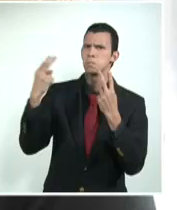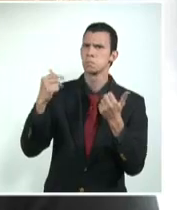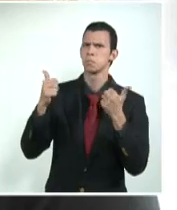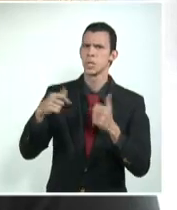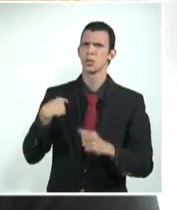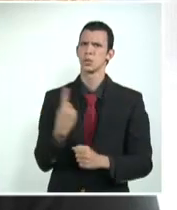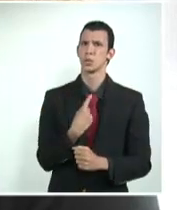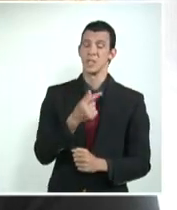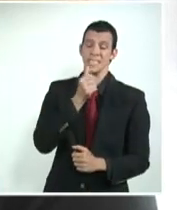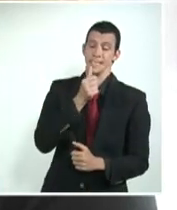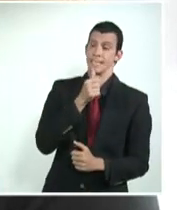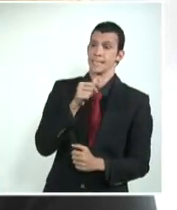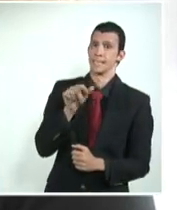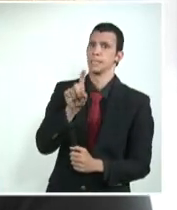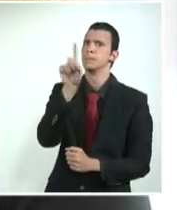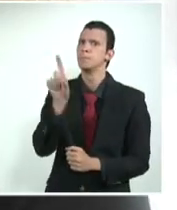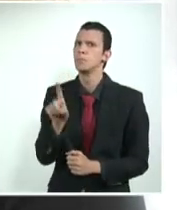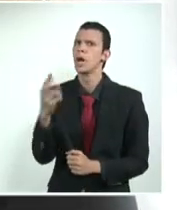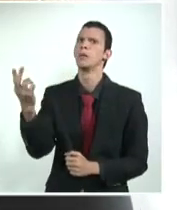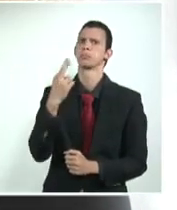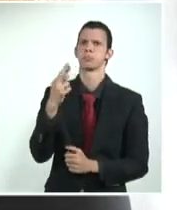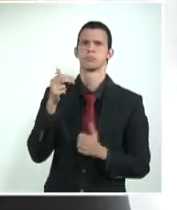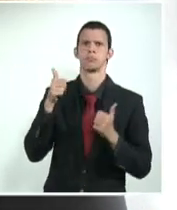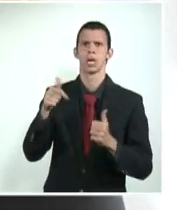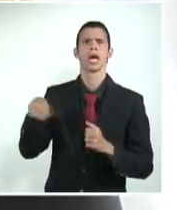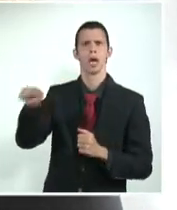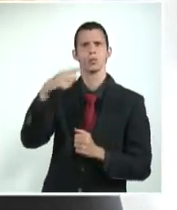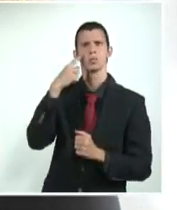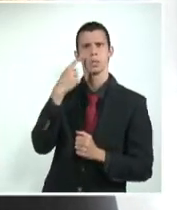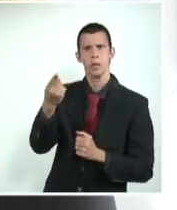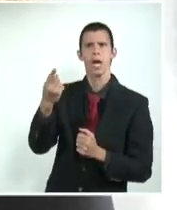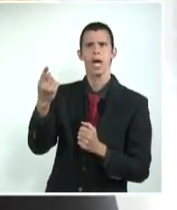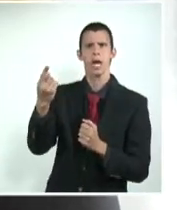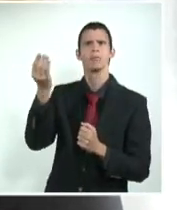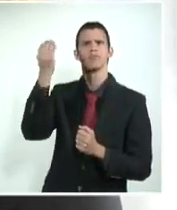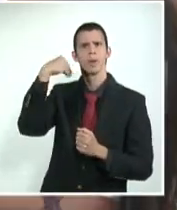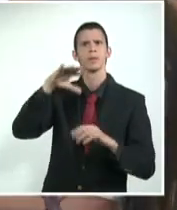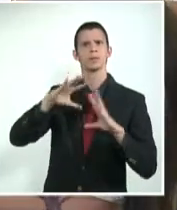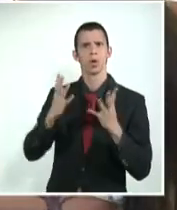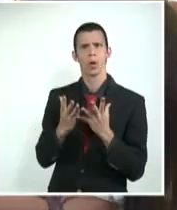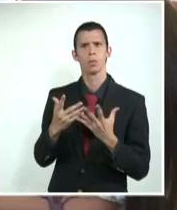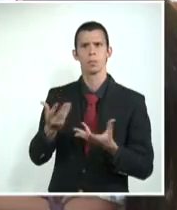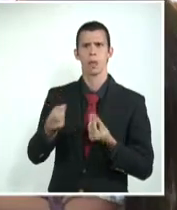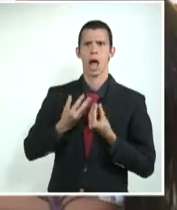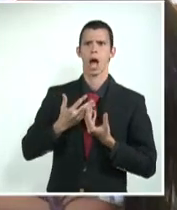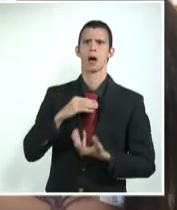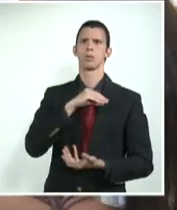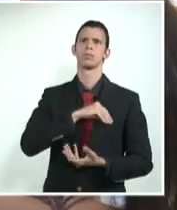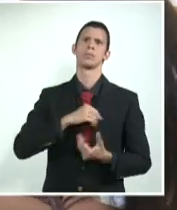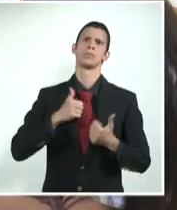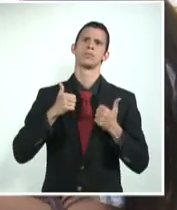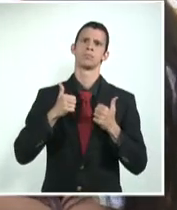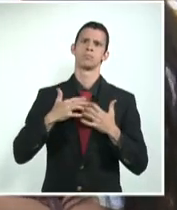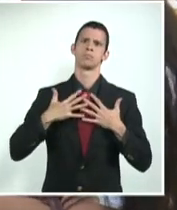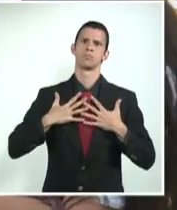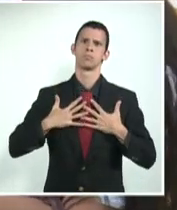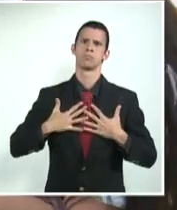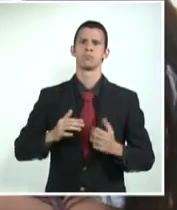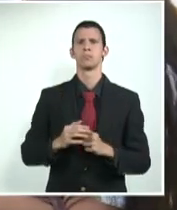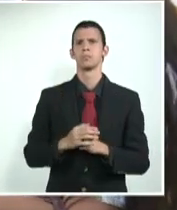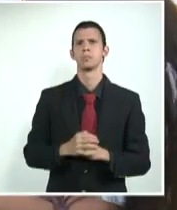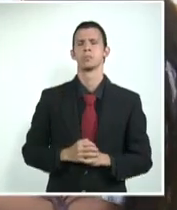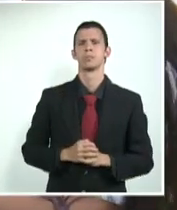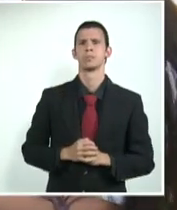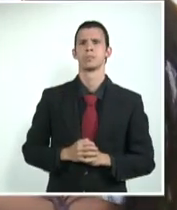preguntas, se veía que estaban muy bien informados y eso nos hizo sentir aún más seguros. En la oficina del representante del gobierno